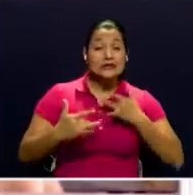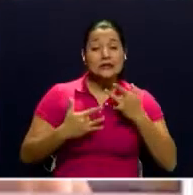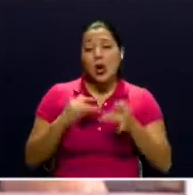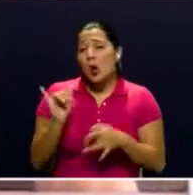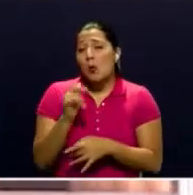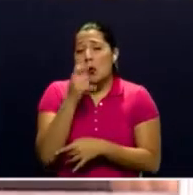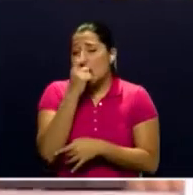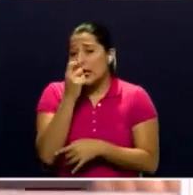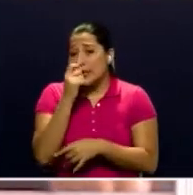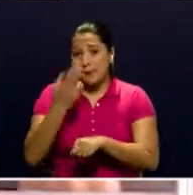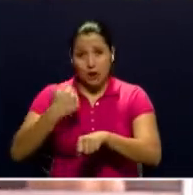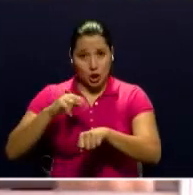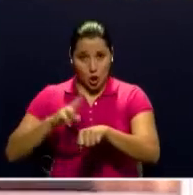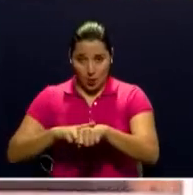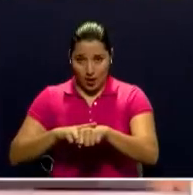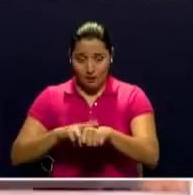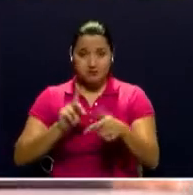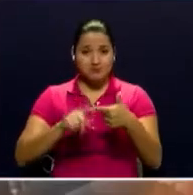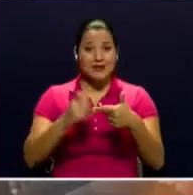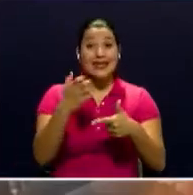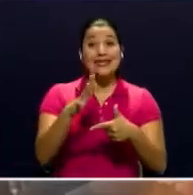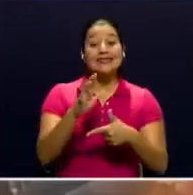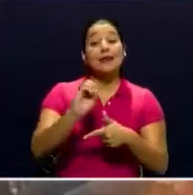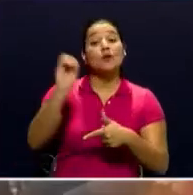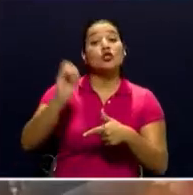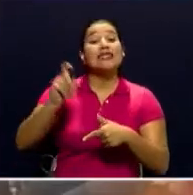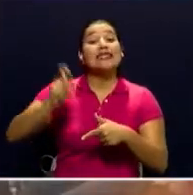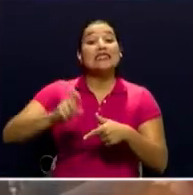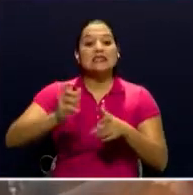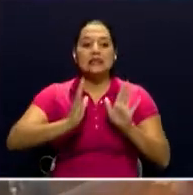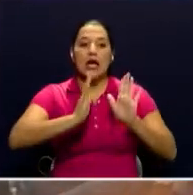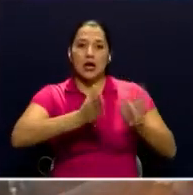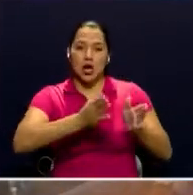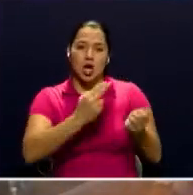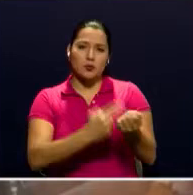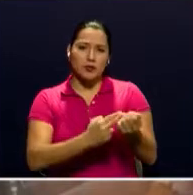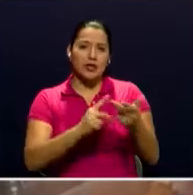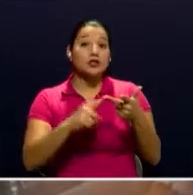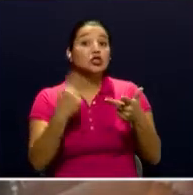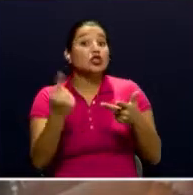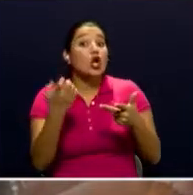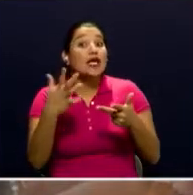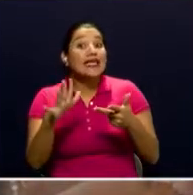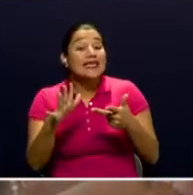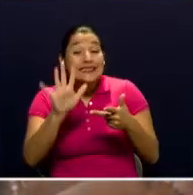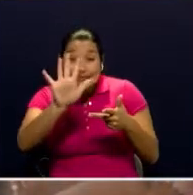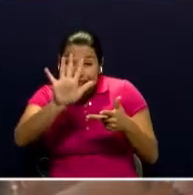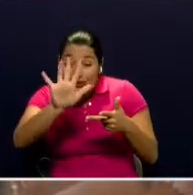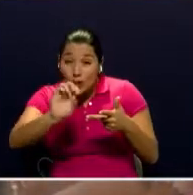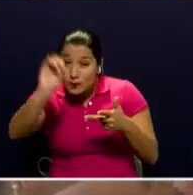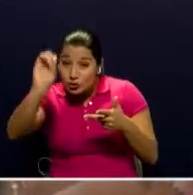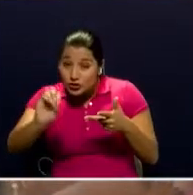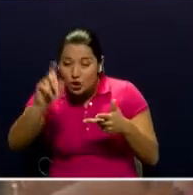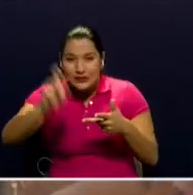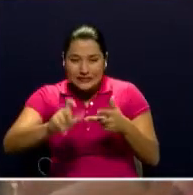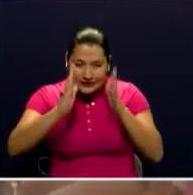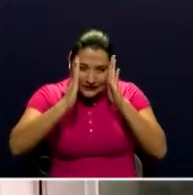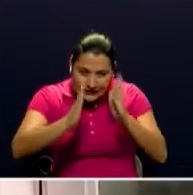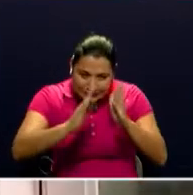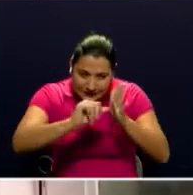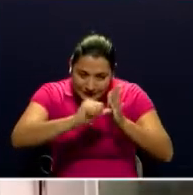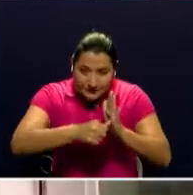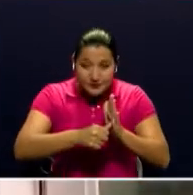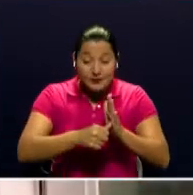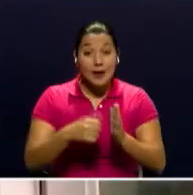gripe normal, el 15% requiere internamiento y solo un 5% necesita de cuidados intensivos. El Ministerio de